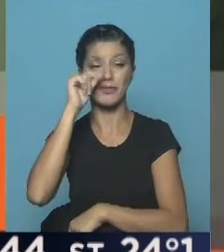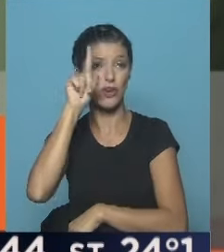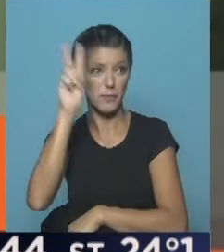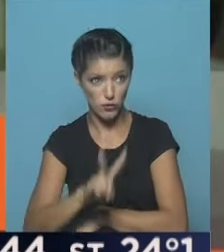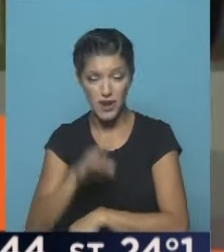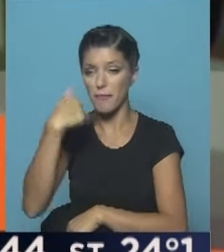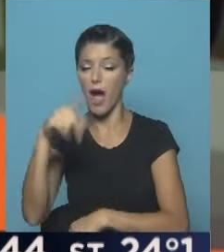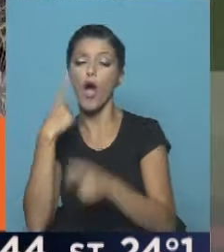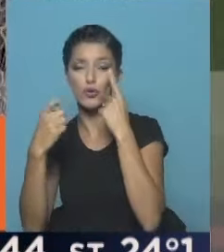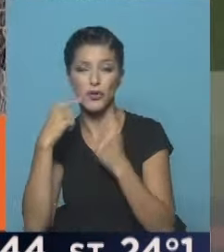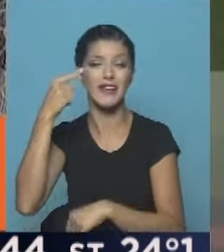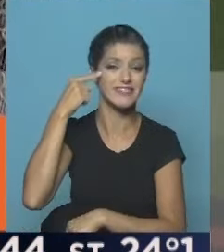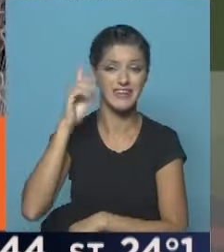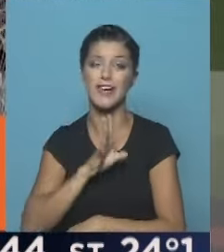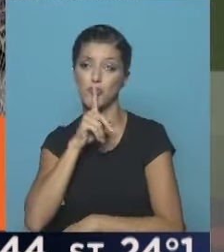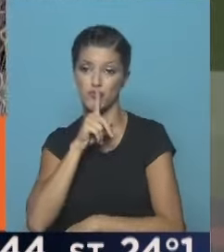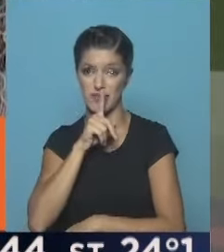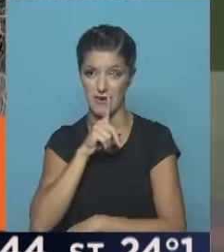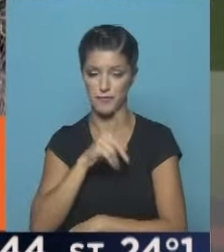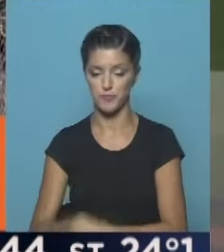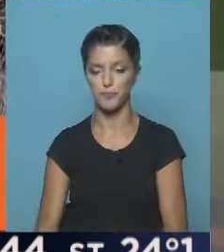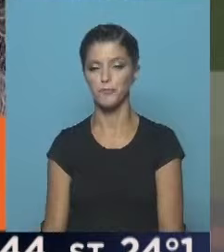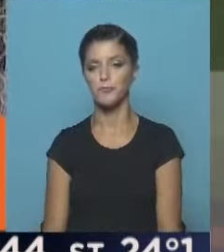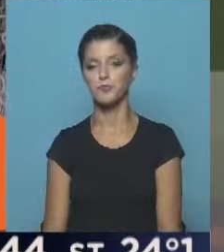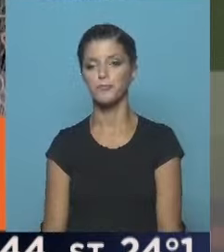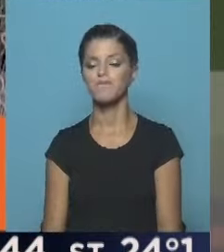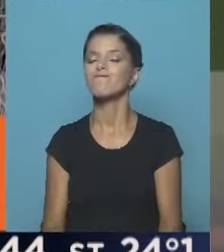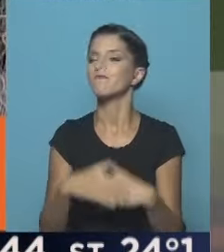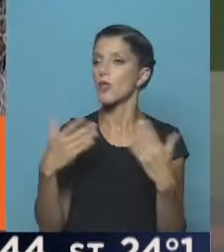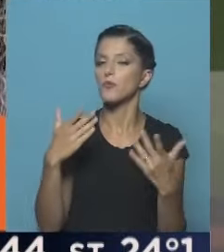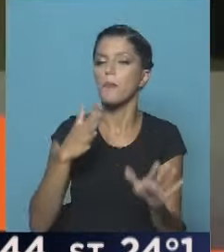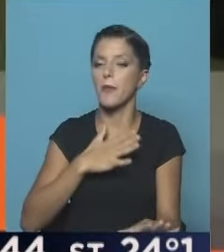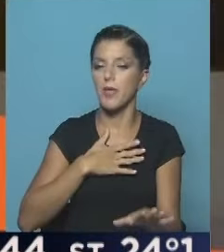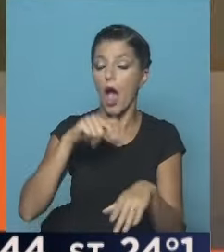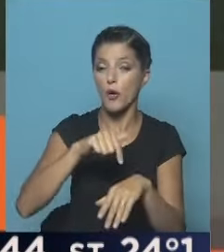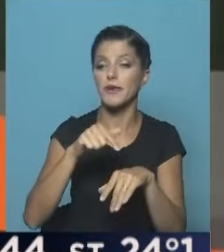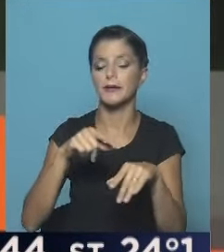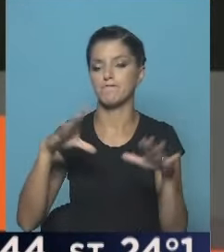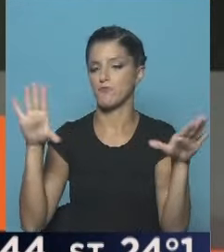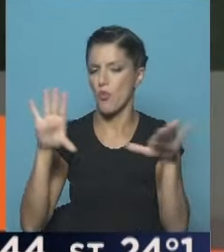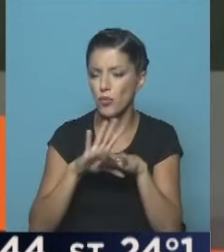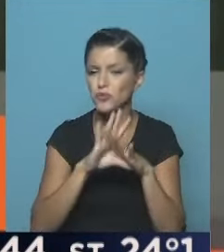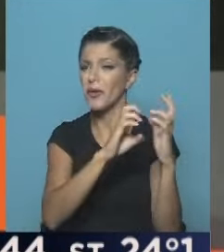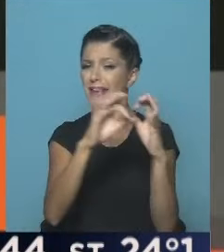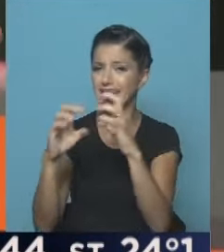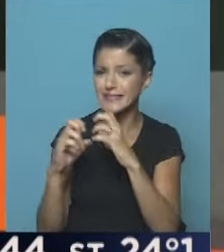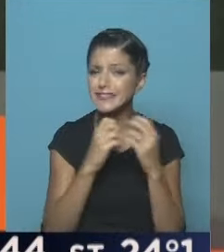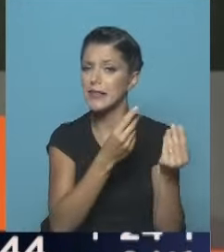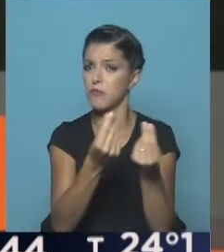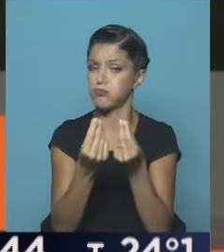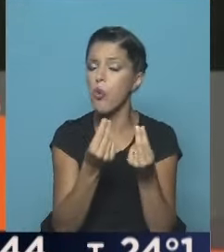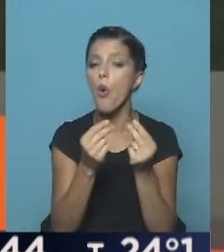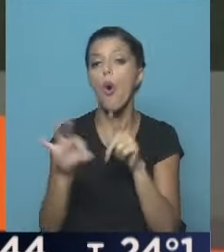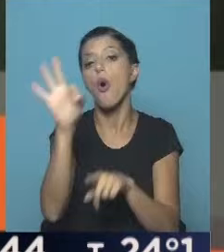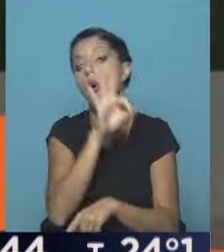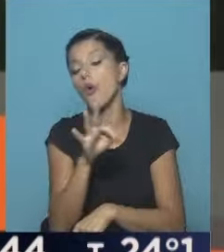tener arte ni parte. Entonces, yo creo que en un momento de crisis financiera dramática para Venezuela, o declara el